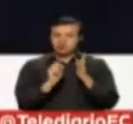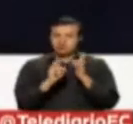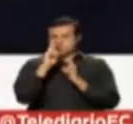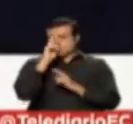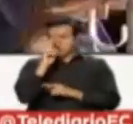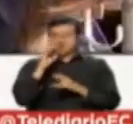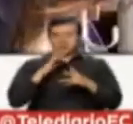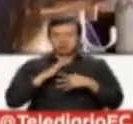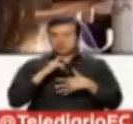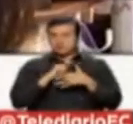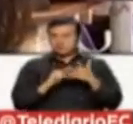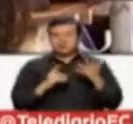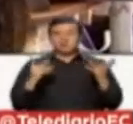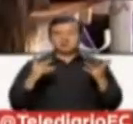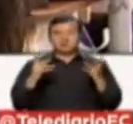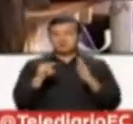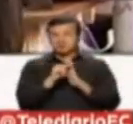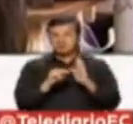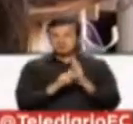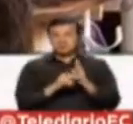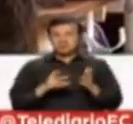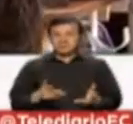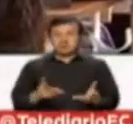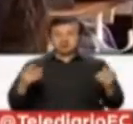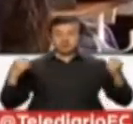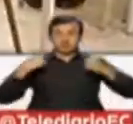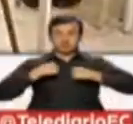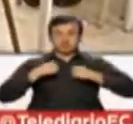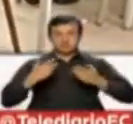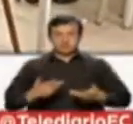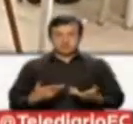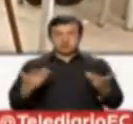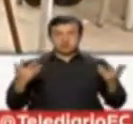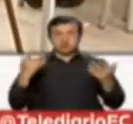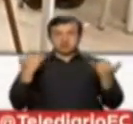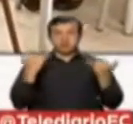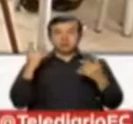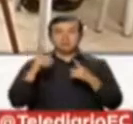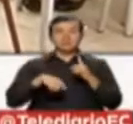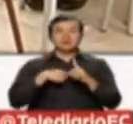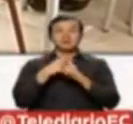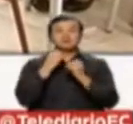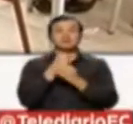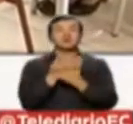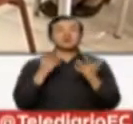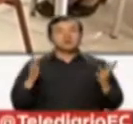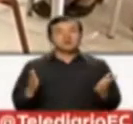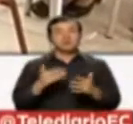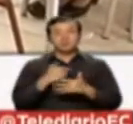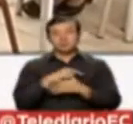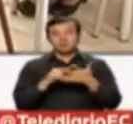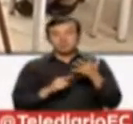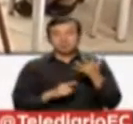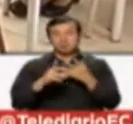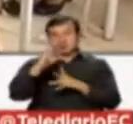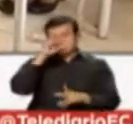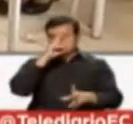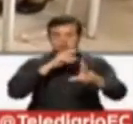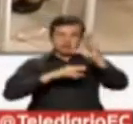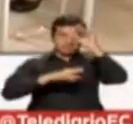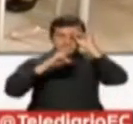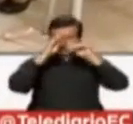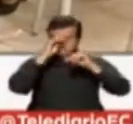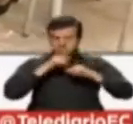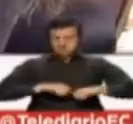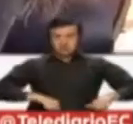los días de descanso y la regulación del peso de la mochila escolar para este año además se informó que se impulsarán nuevas prácticas de aprendizaje en el